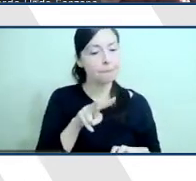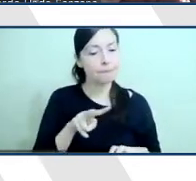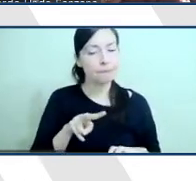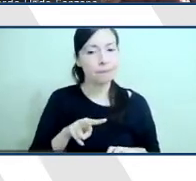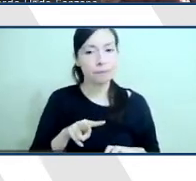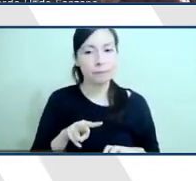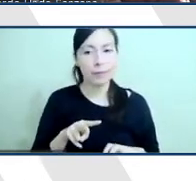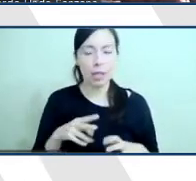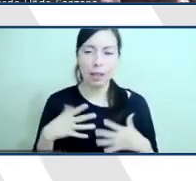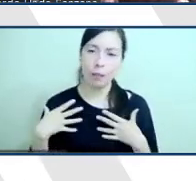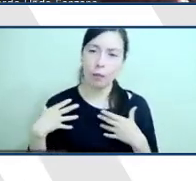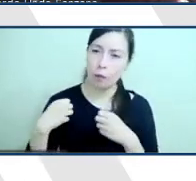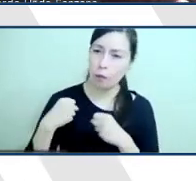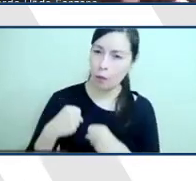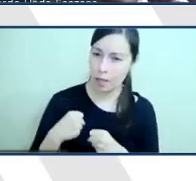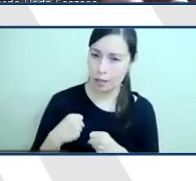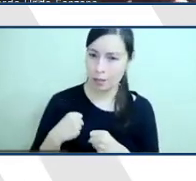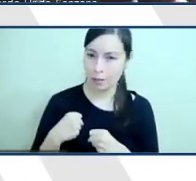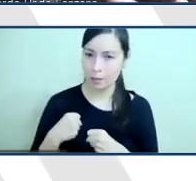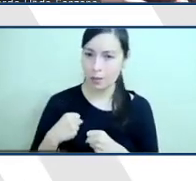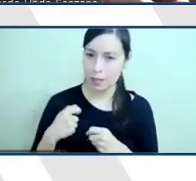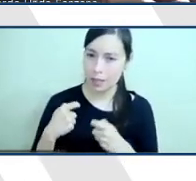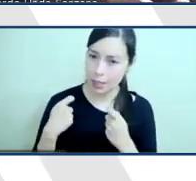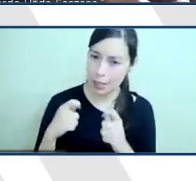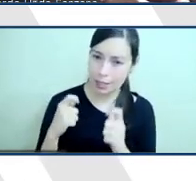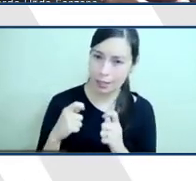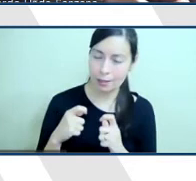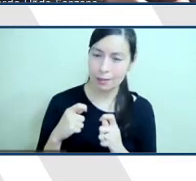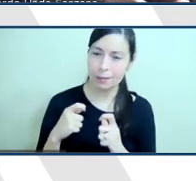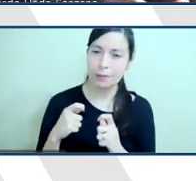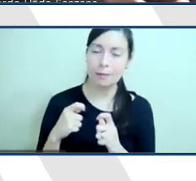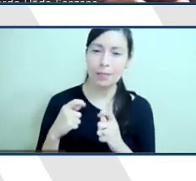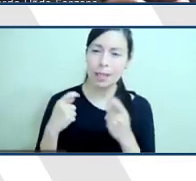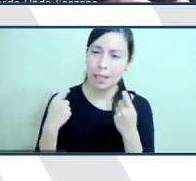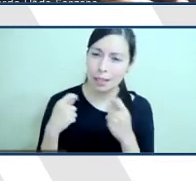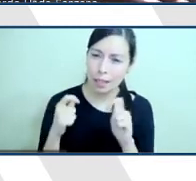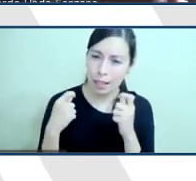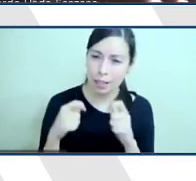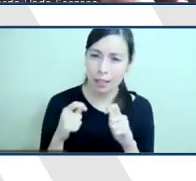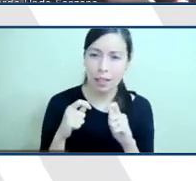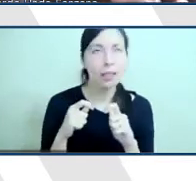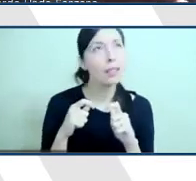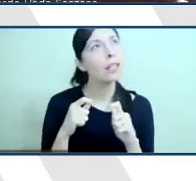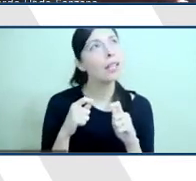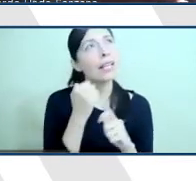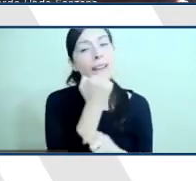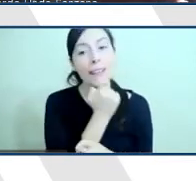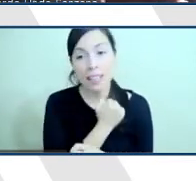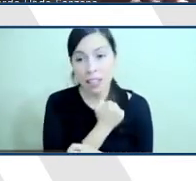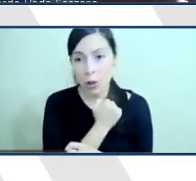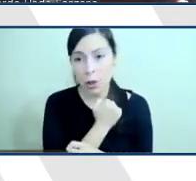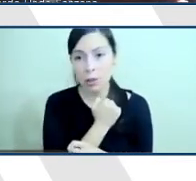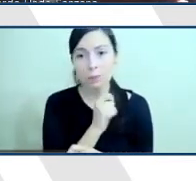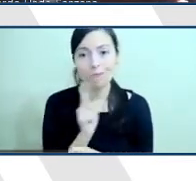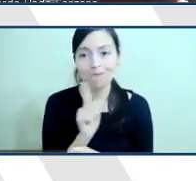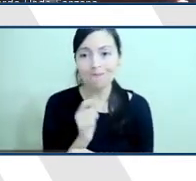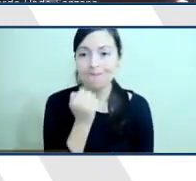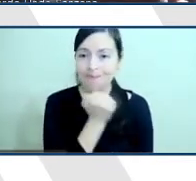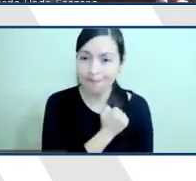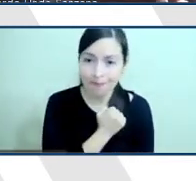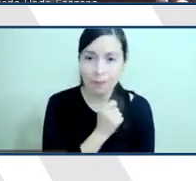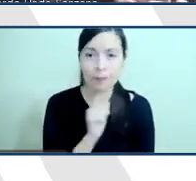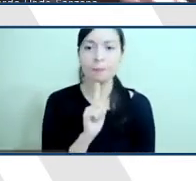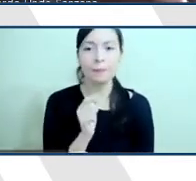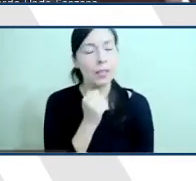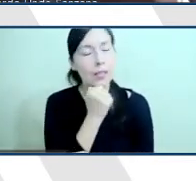un esfuerzo sincero y bien noble por tratar de descartar cualquier posible error en sus observaciones y que sus resultados